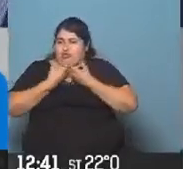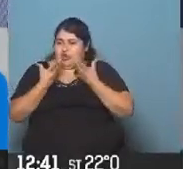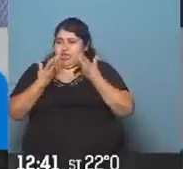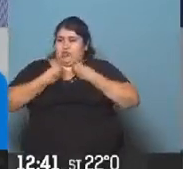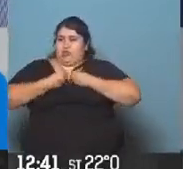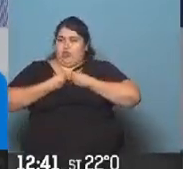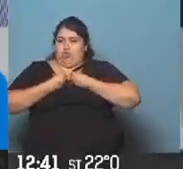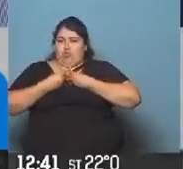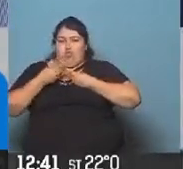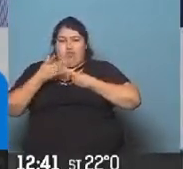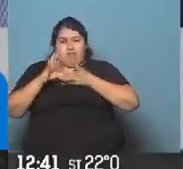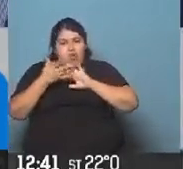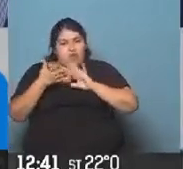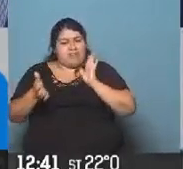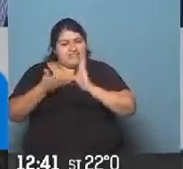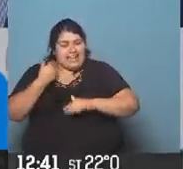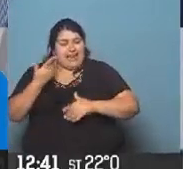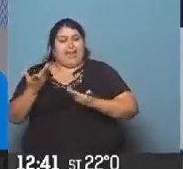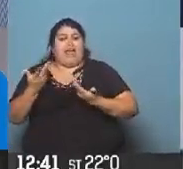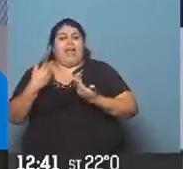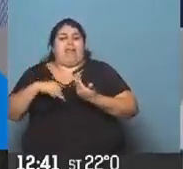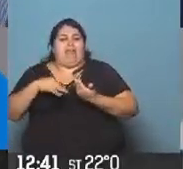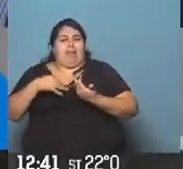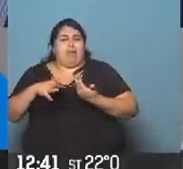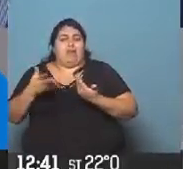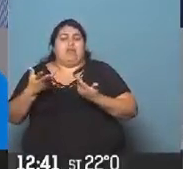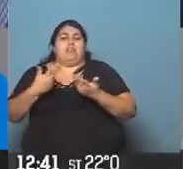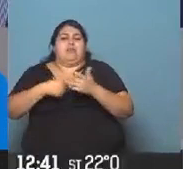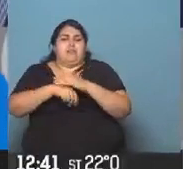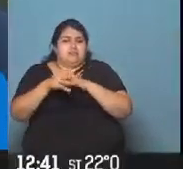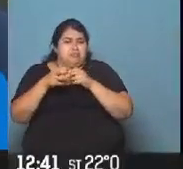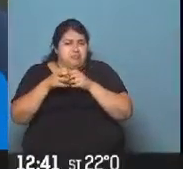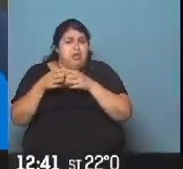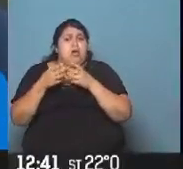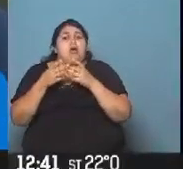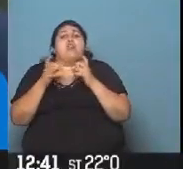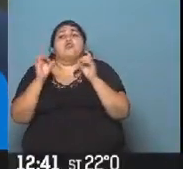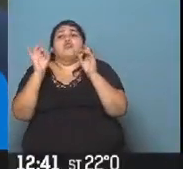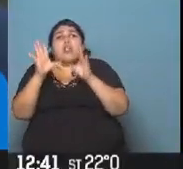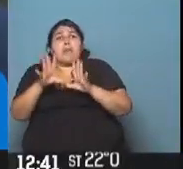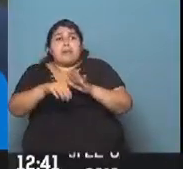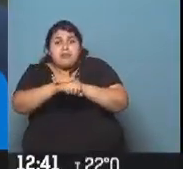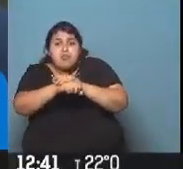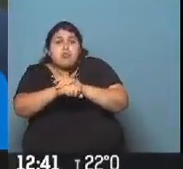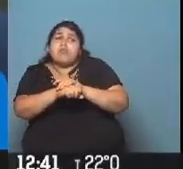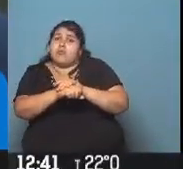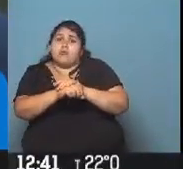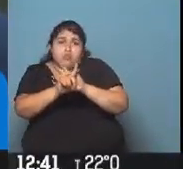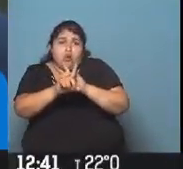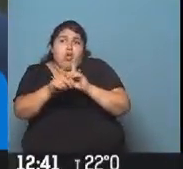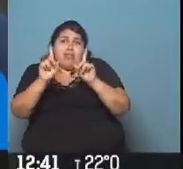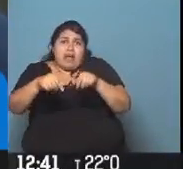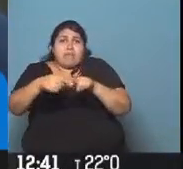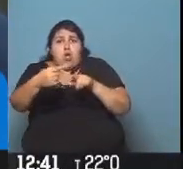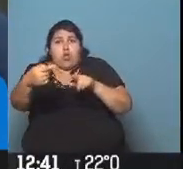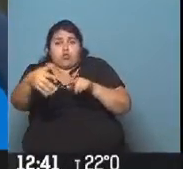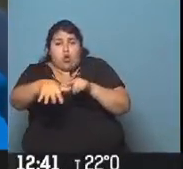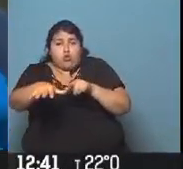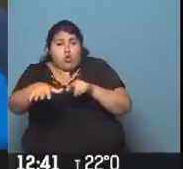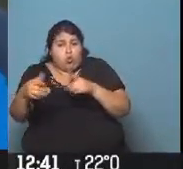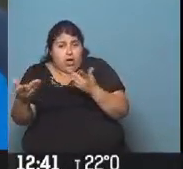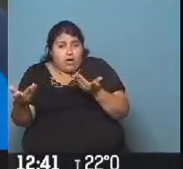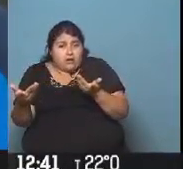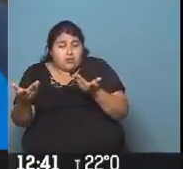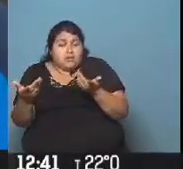no solamente del fútbol obviamente que podemos hablar después de todos los hechos de violencia que se generan en la sociedad obviamente que